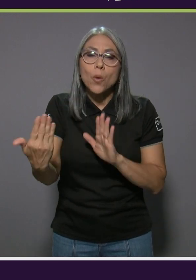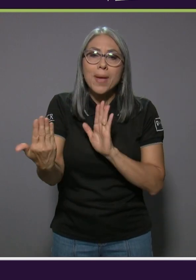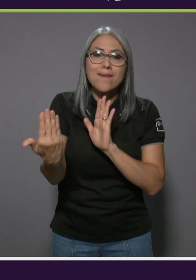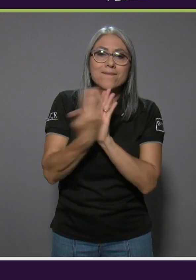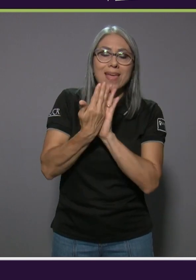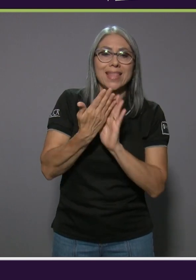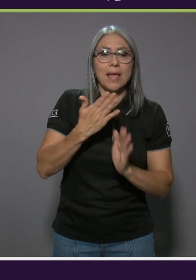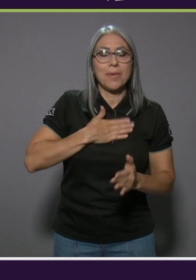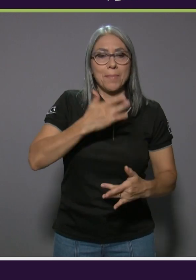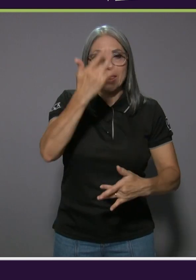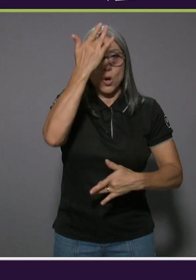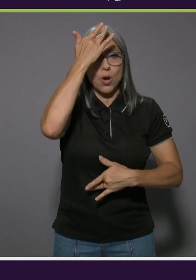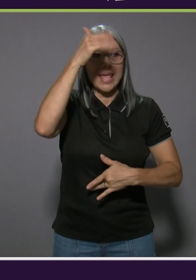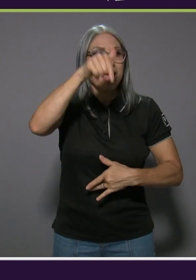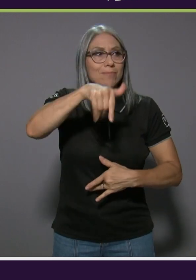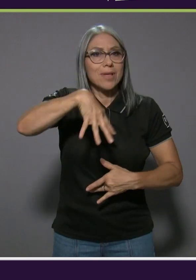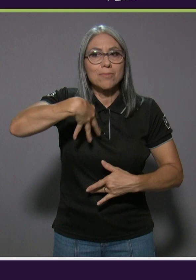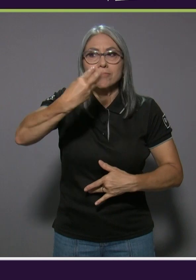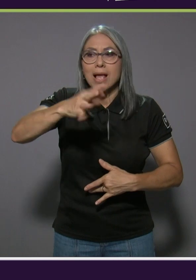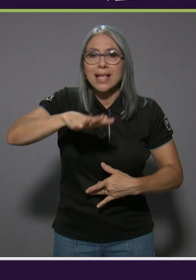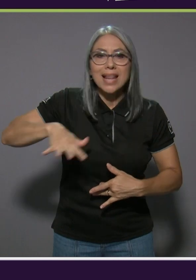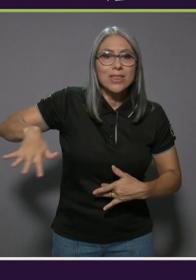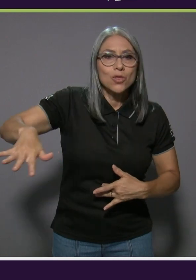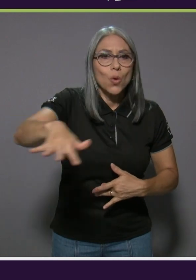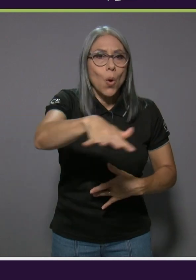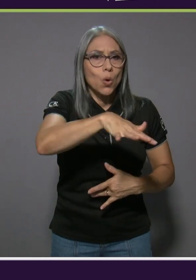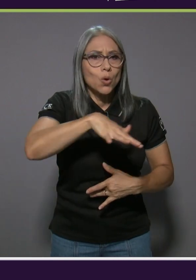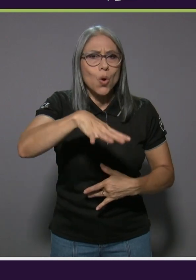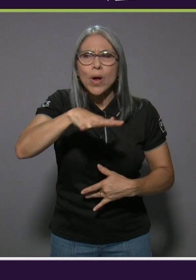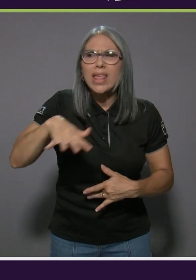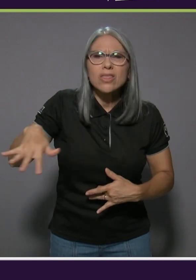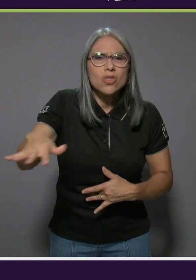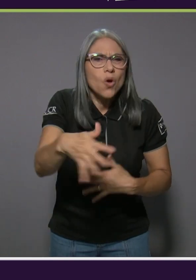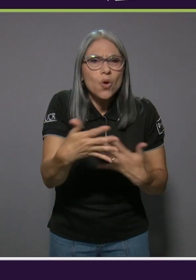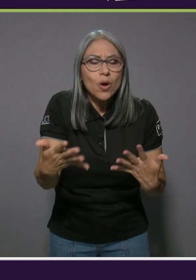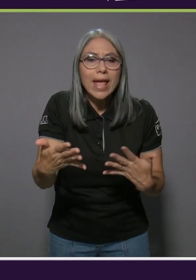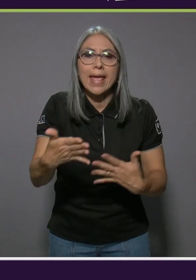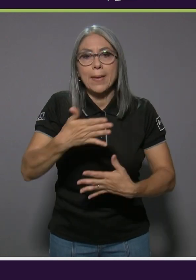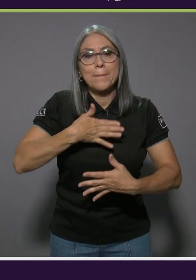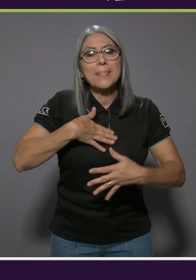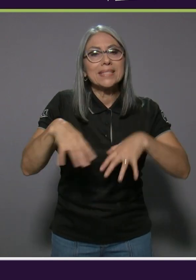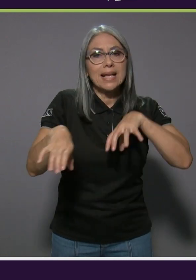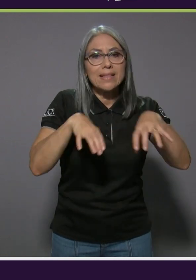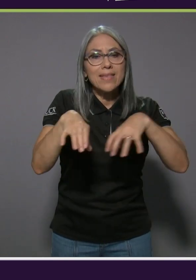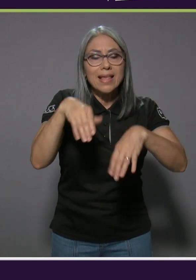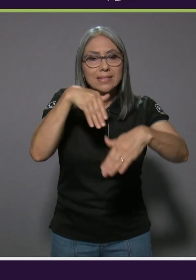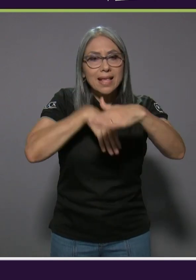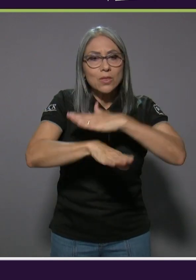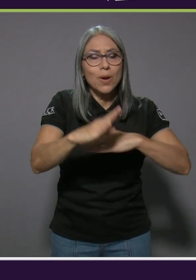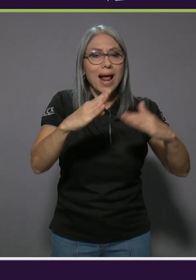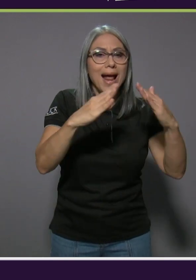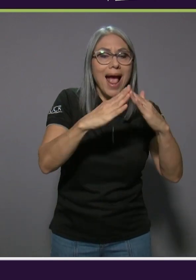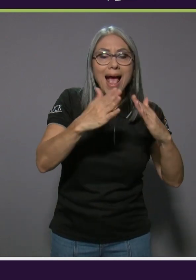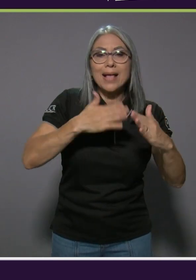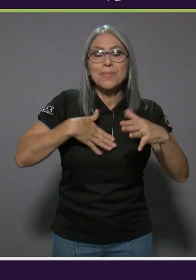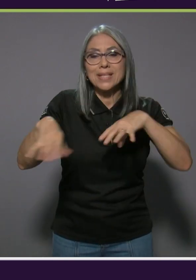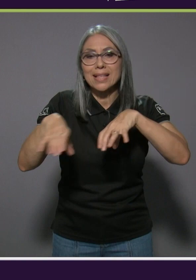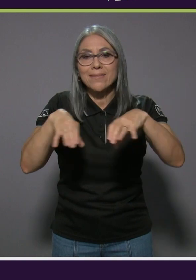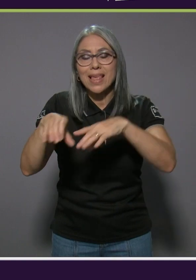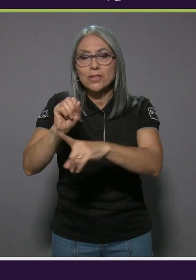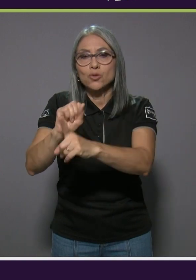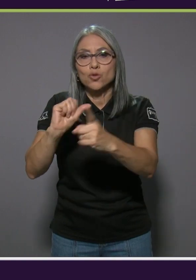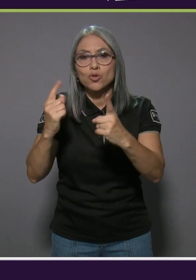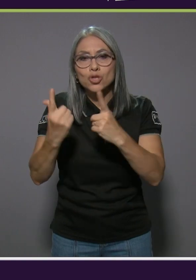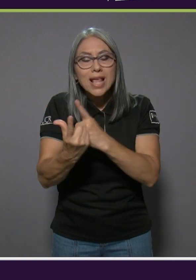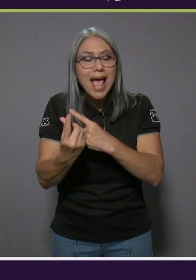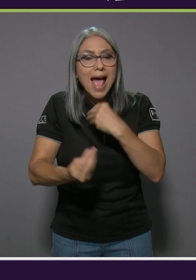el entorno? ¿A qué me refiero con el entorno? A mis tareas en el hogar, a mis tareas en la parte social, cómo me desenvuelvo